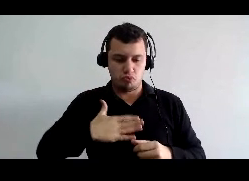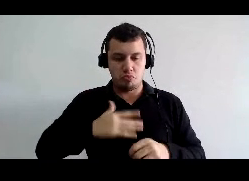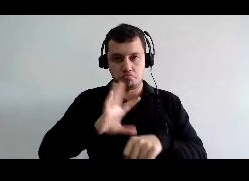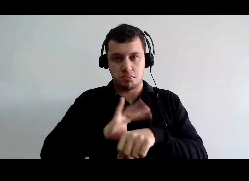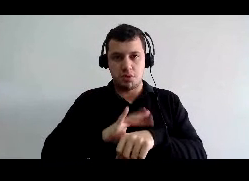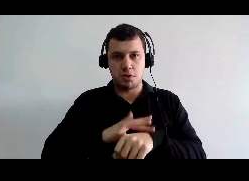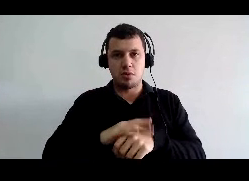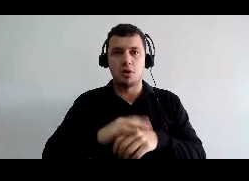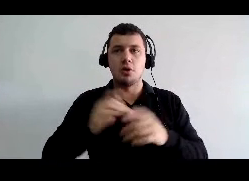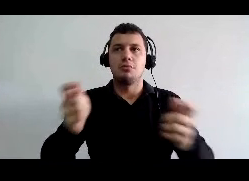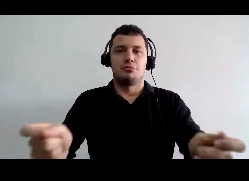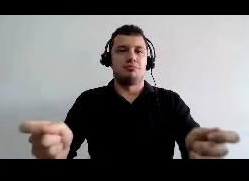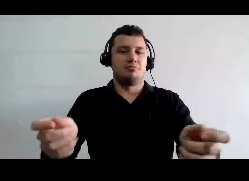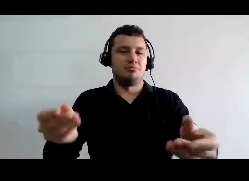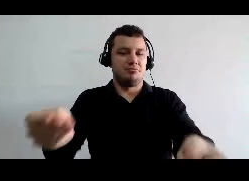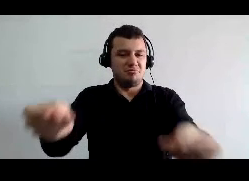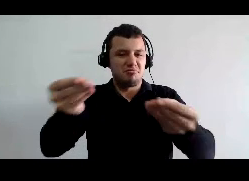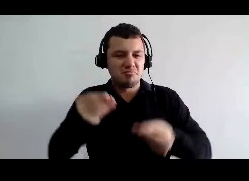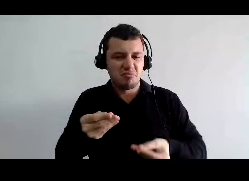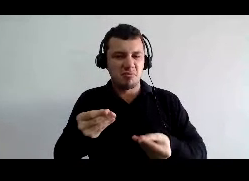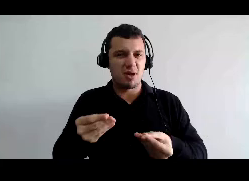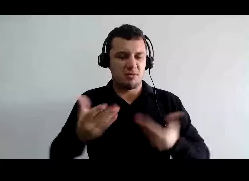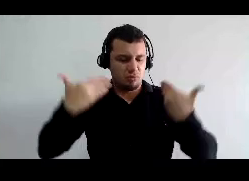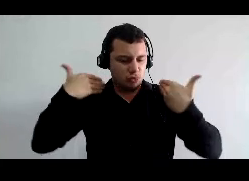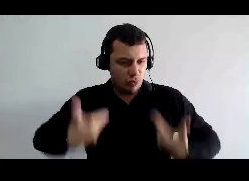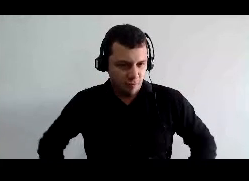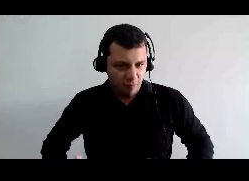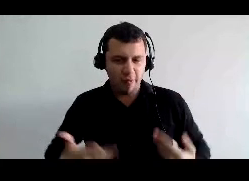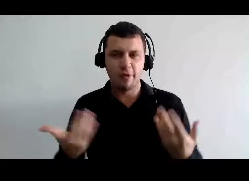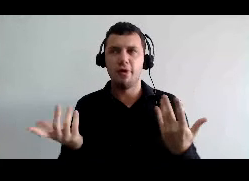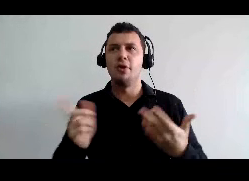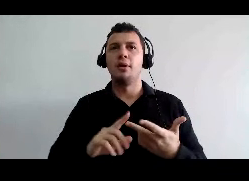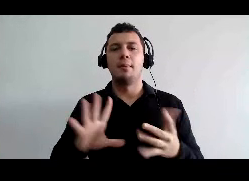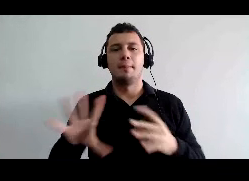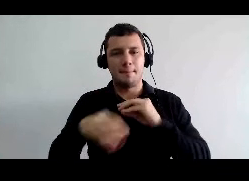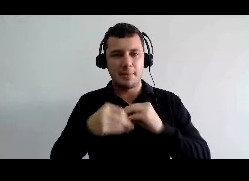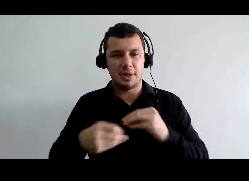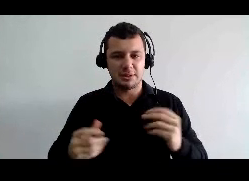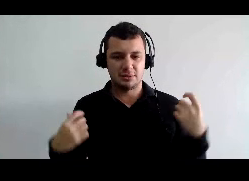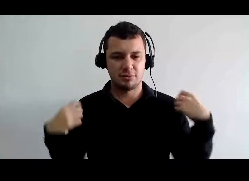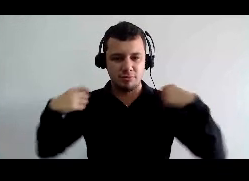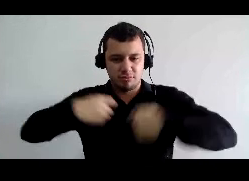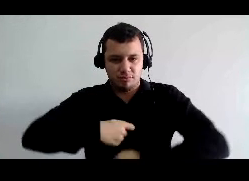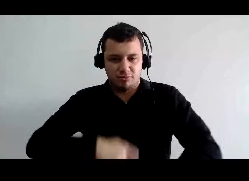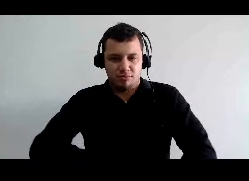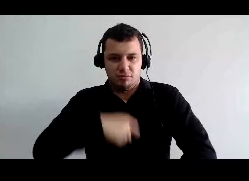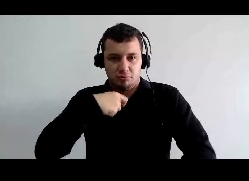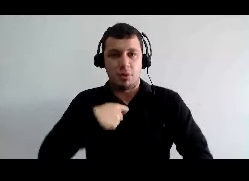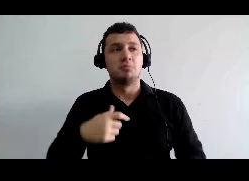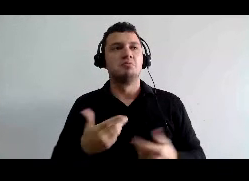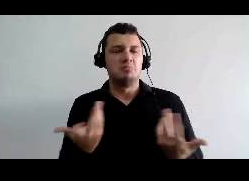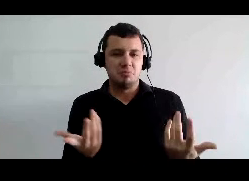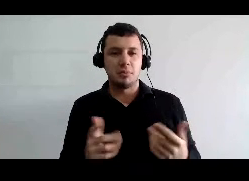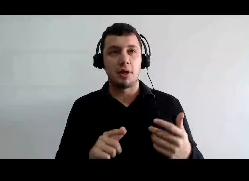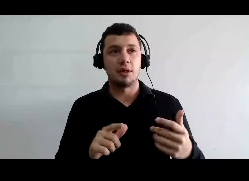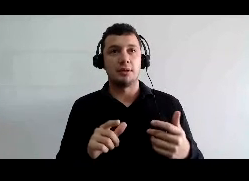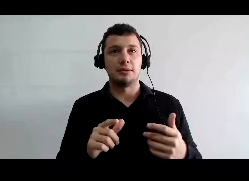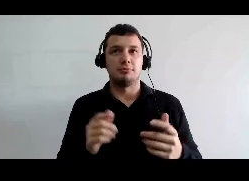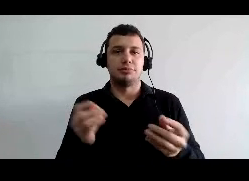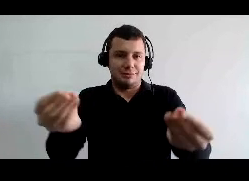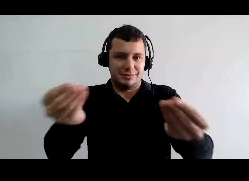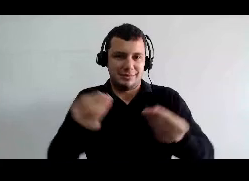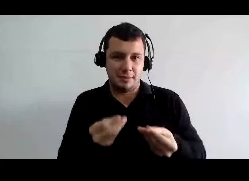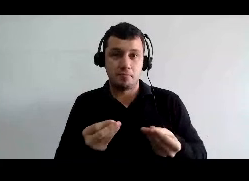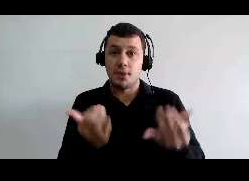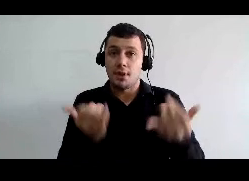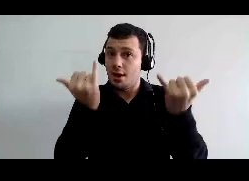institución, tanto los uniformes de mayo como las batas, y cada uno de los profesionales teníamos una bata. Ahora las instituciones de salud no le